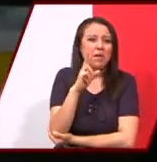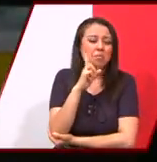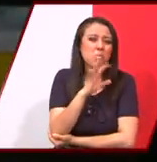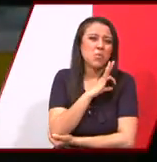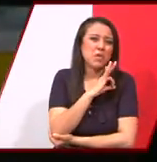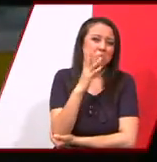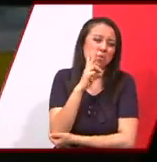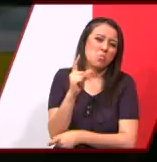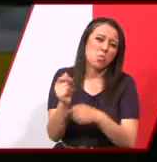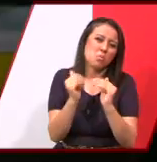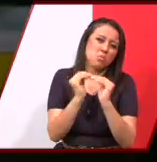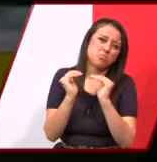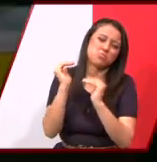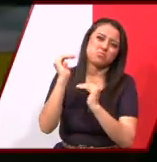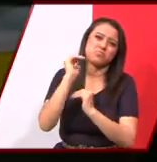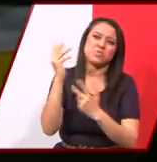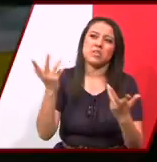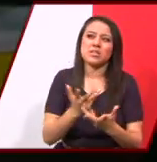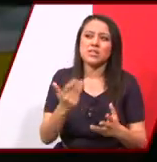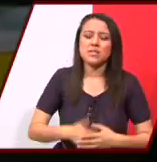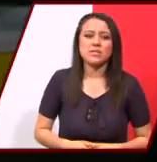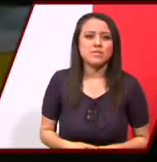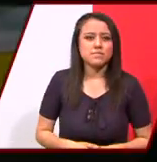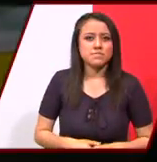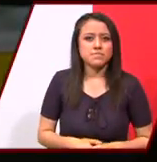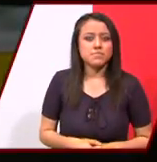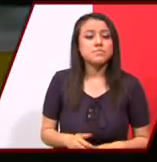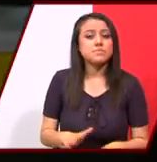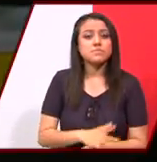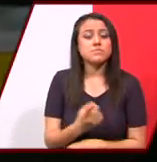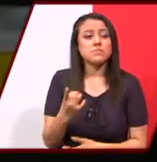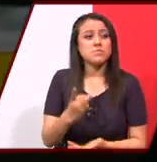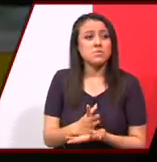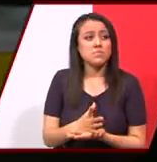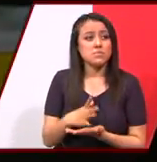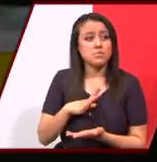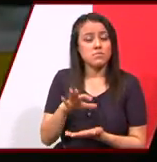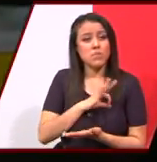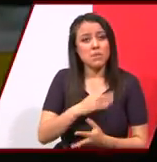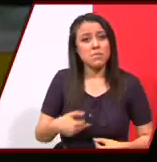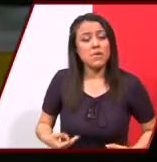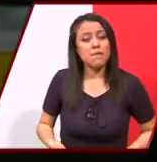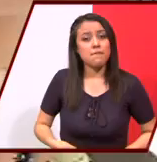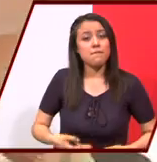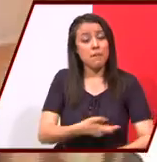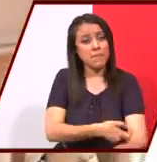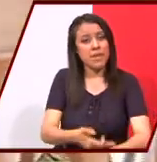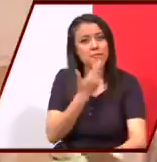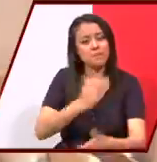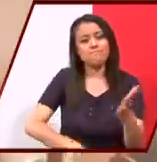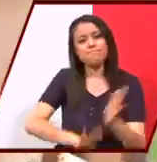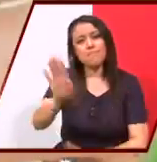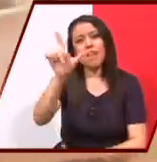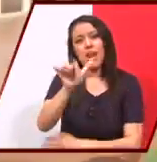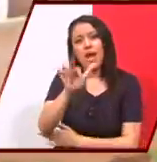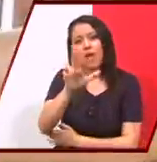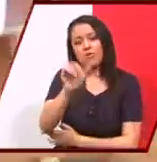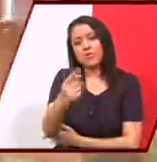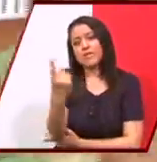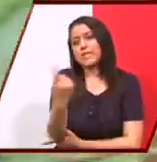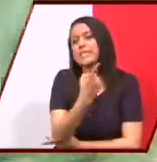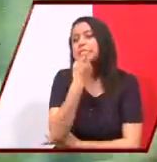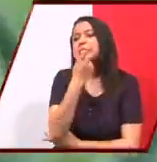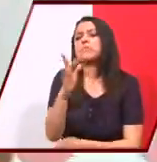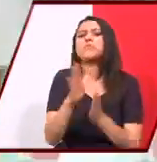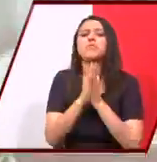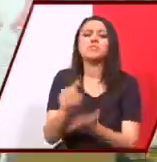hacer crecer un poco mi puesto, que es el único medio que tengo para sacar a mi familia adelante. Lauro lanza un llamado a la ciudadanía con